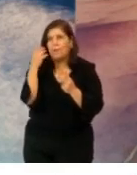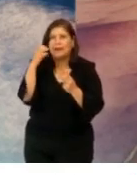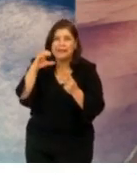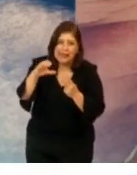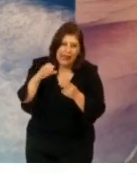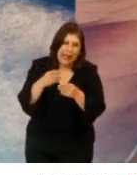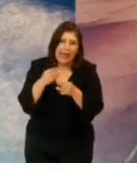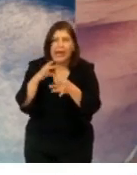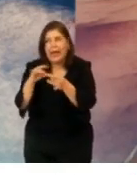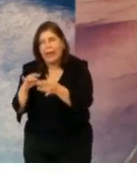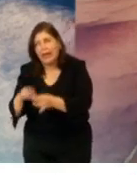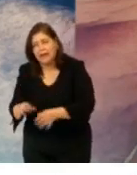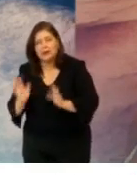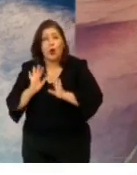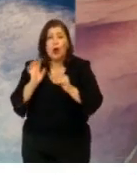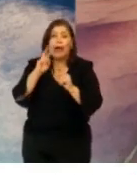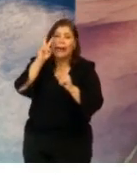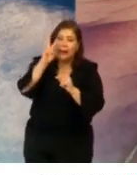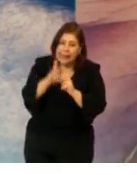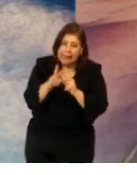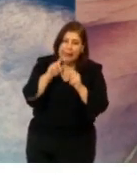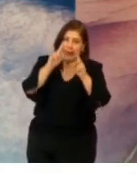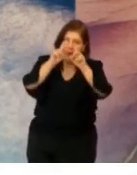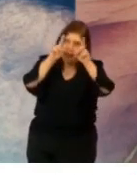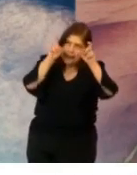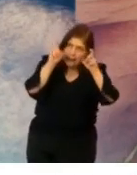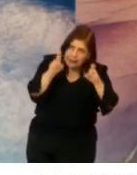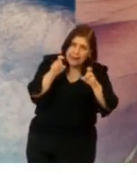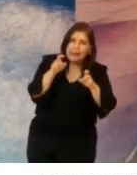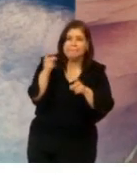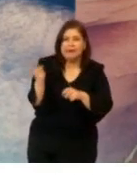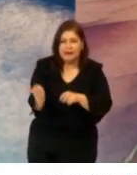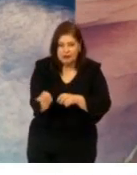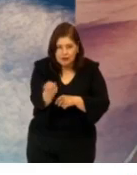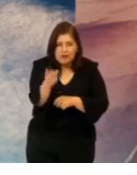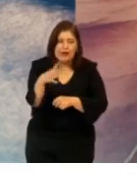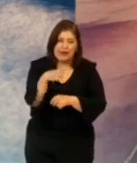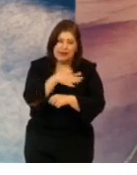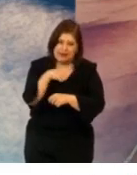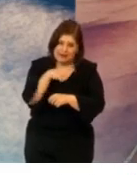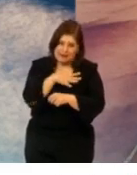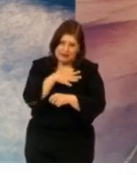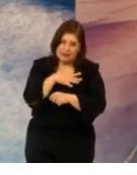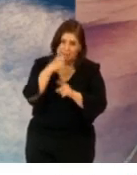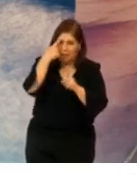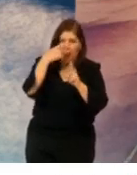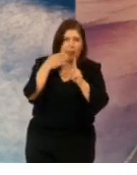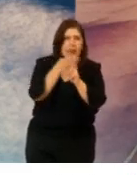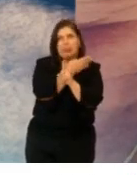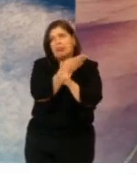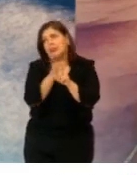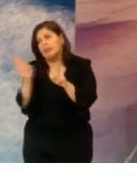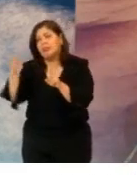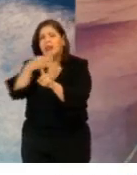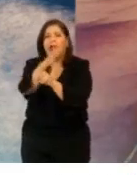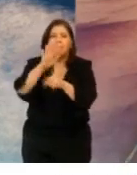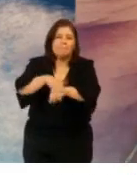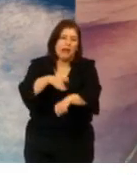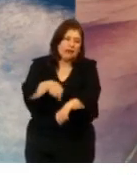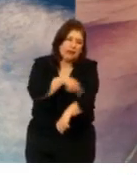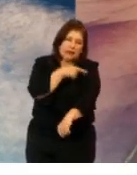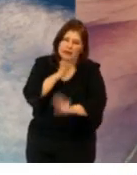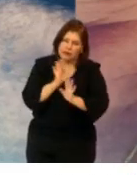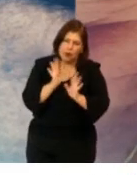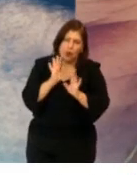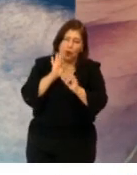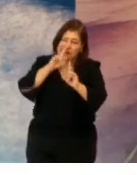¿Qué, cómo, cuándo, por qué, dónde? Y con signos de interrogación para que no nos vayan a llevar a intervenciones muy largas que impidan el